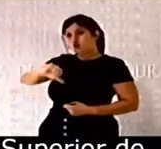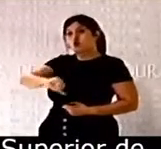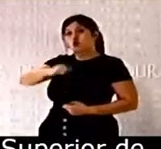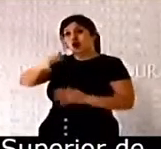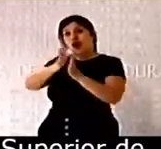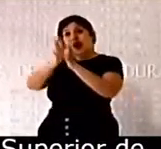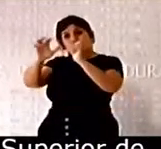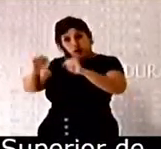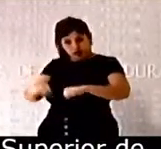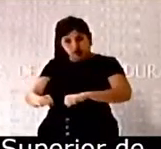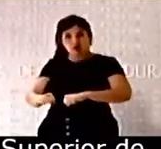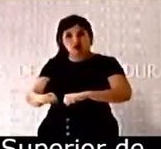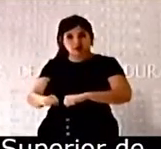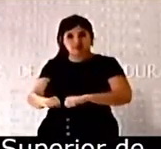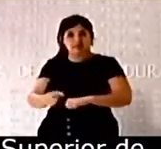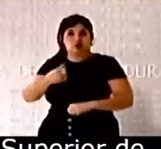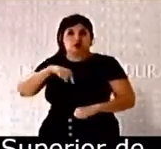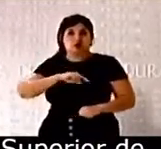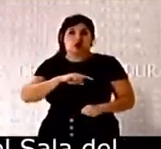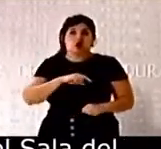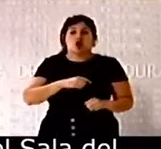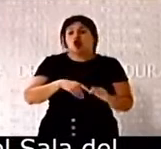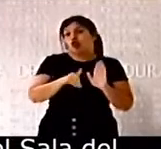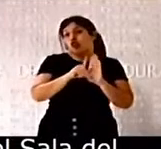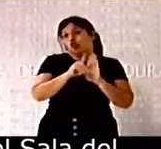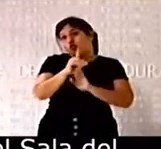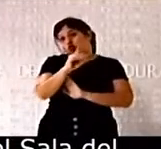Extremadura, no lo podemos publicar en el DOE.